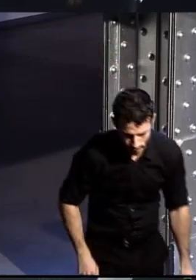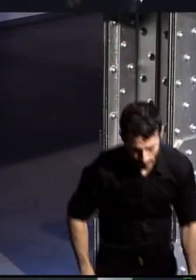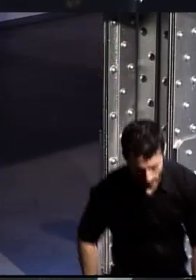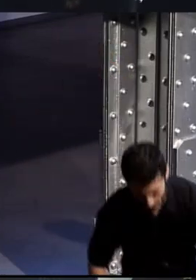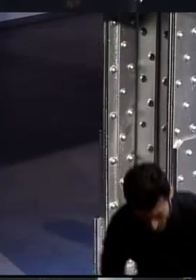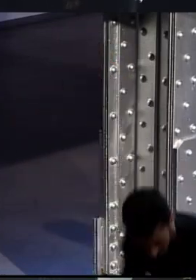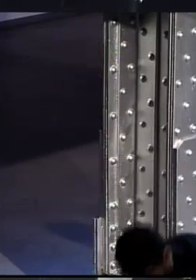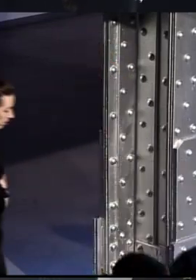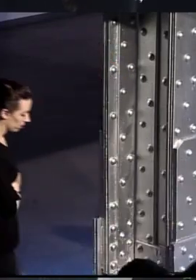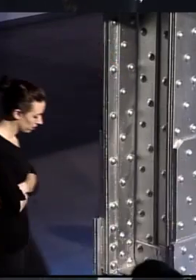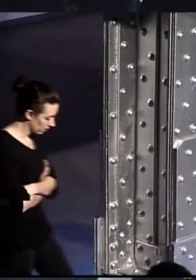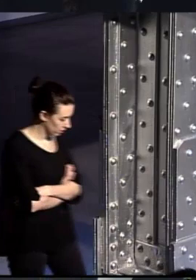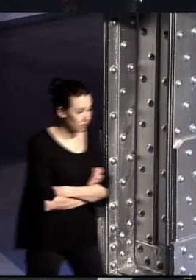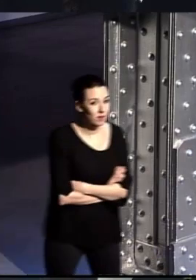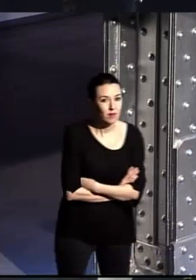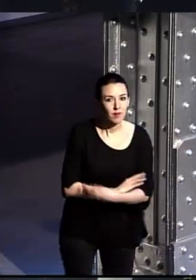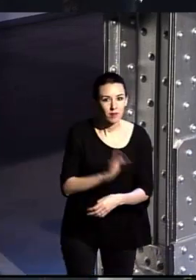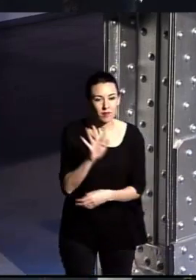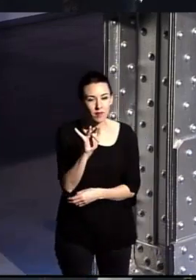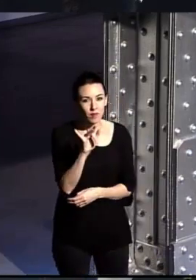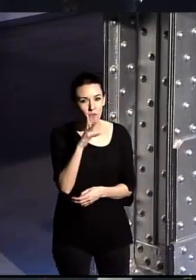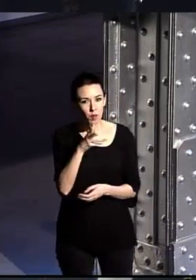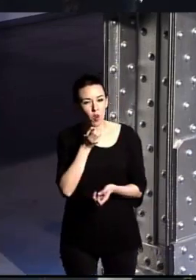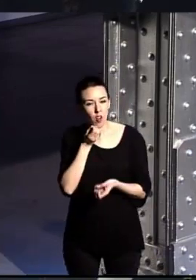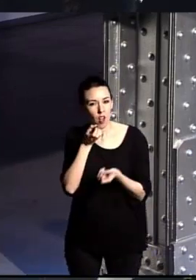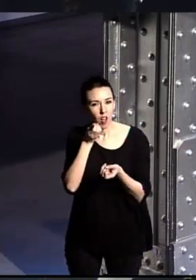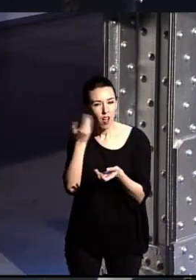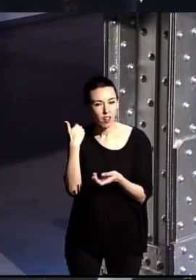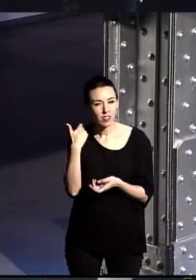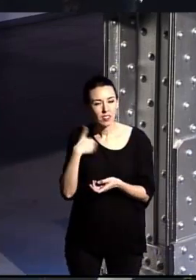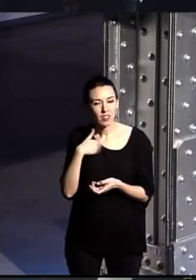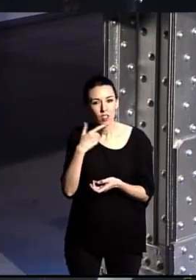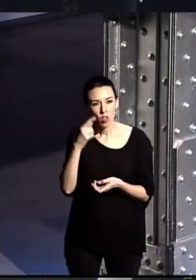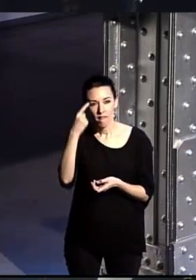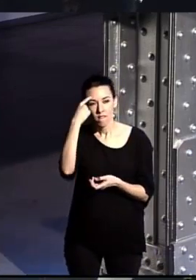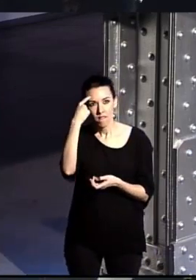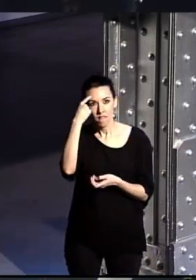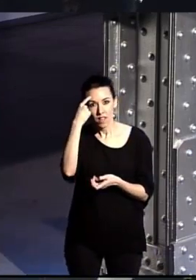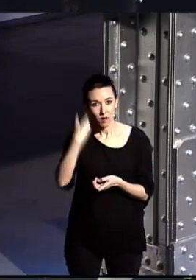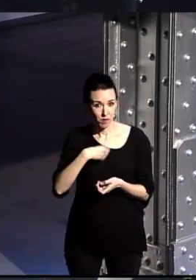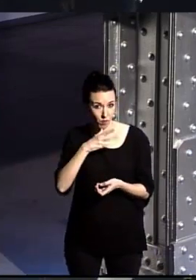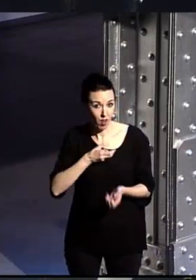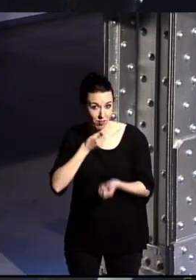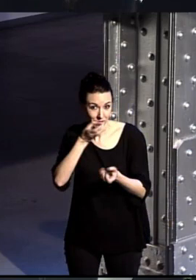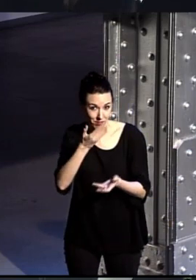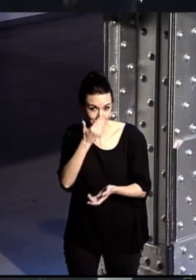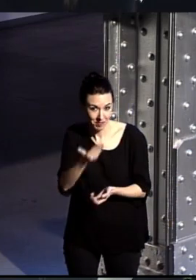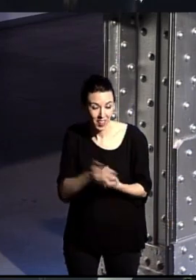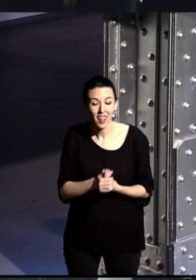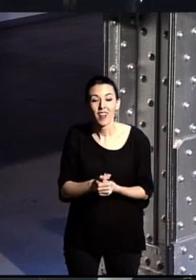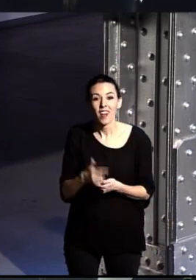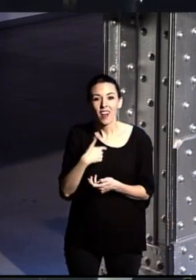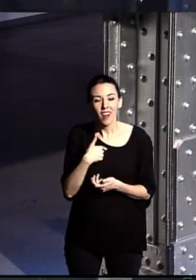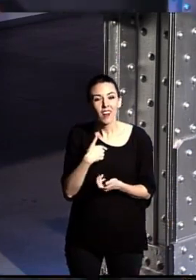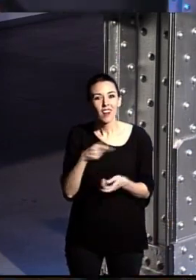Y Ana sentía, de acuerdo, ¿no? Sí, no, porque esto lo hemos comentado antes. No, es que yo tengo una idea en la cabeza, pues es la que voy a decir ahora. No,